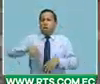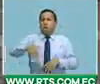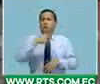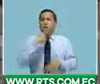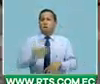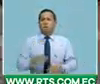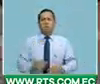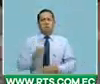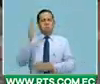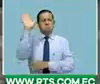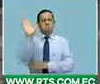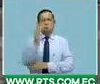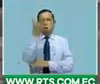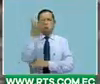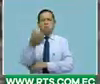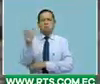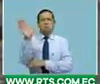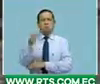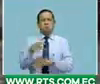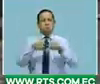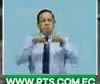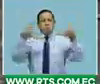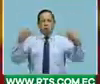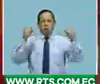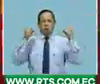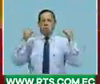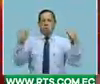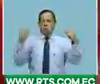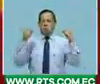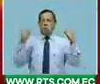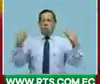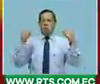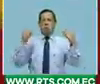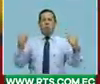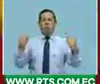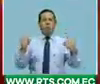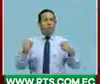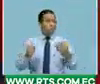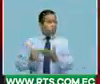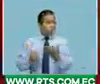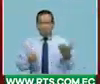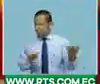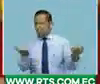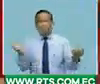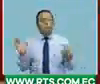de las últimas medidas económicas del régimen. Y todas las organizaciones sociales estamos